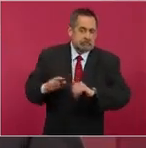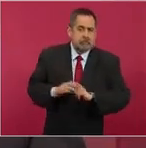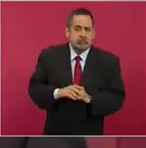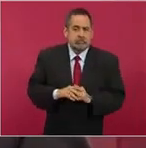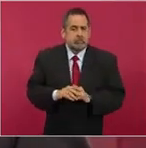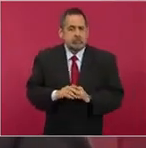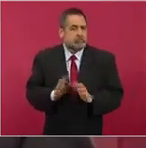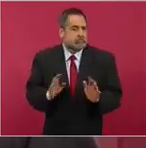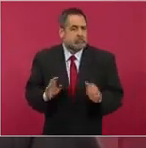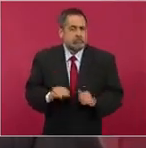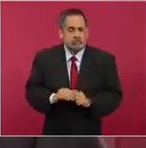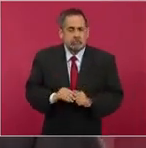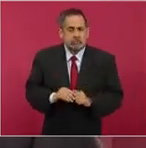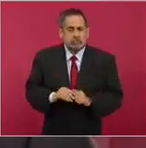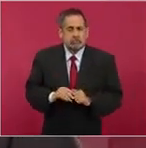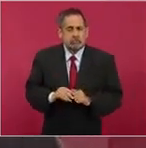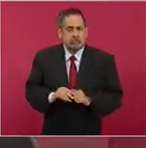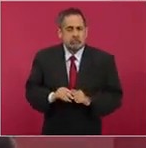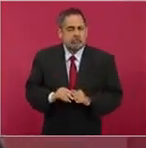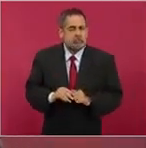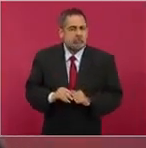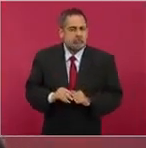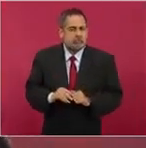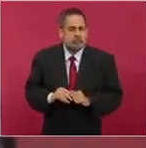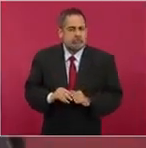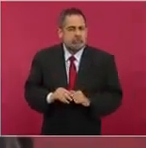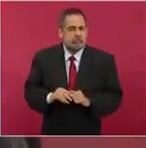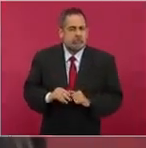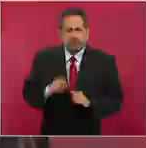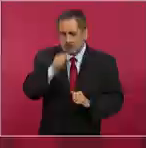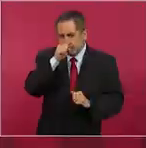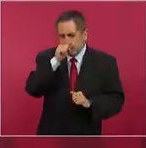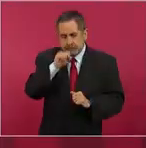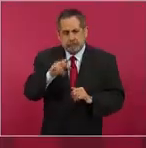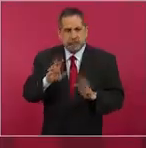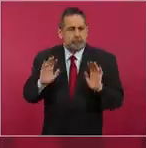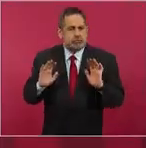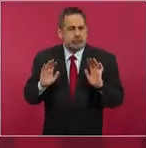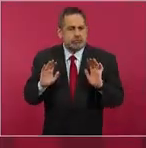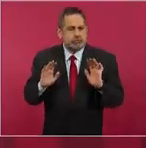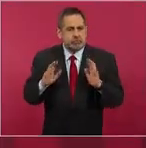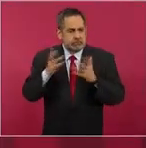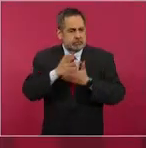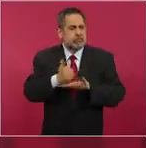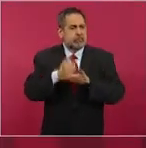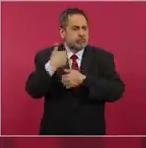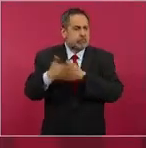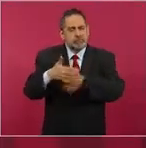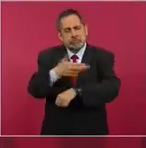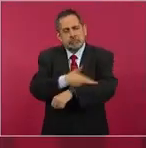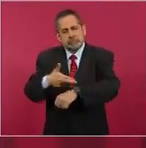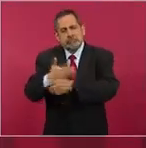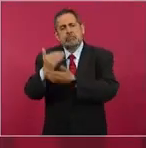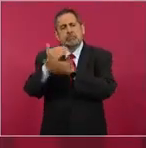y pues eso le va a ayudar en el proceso.